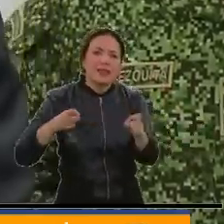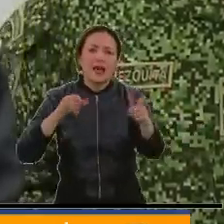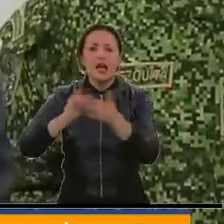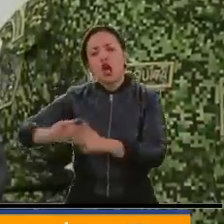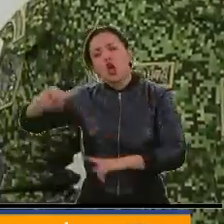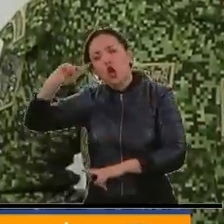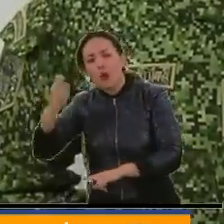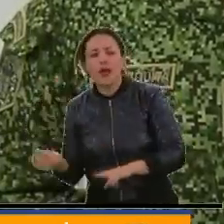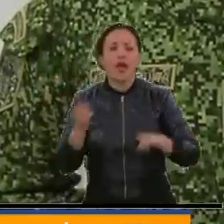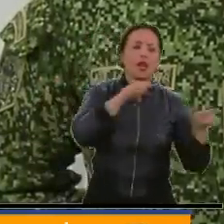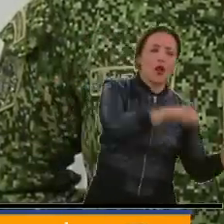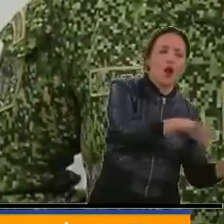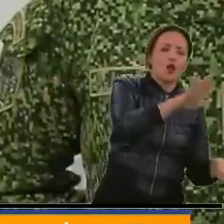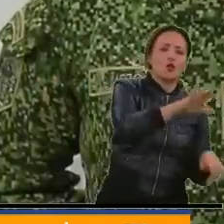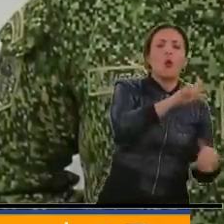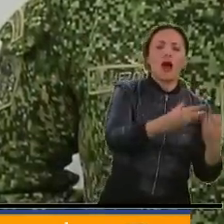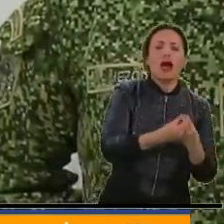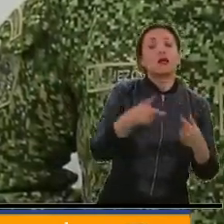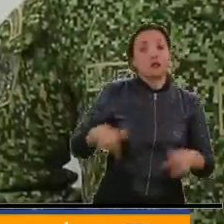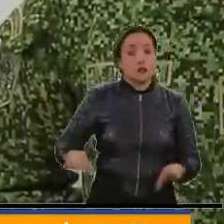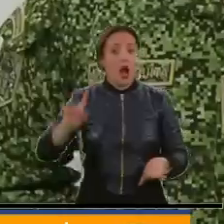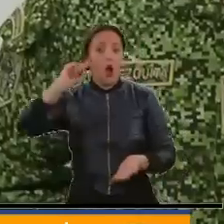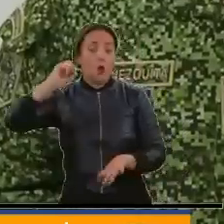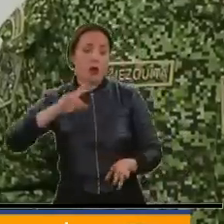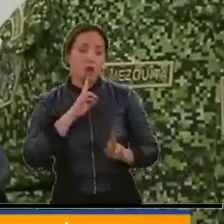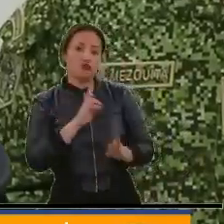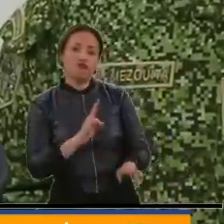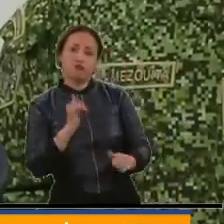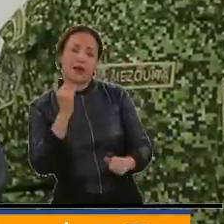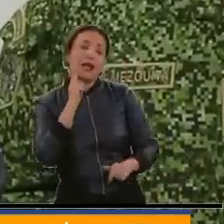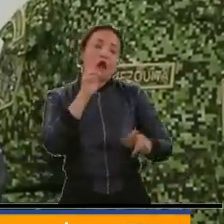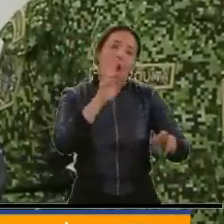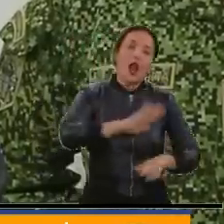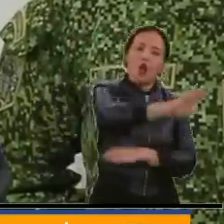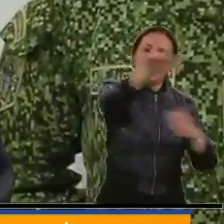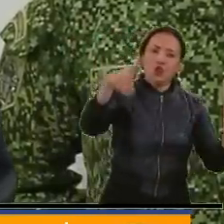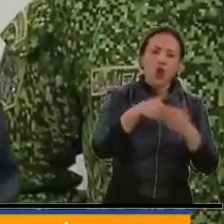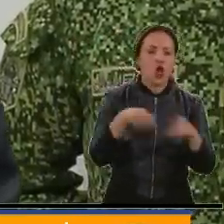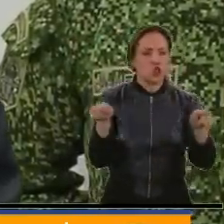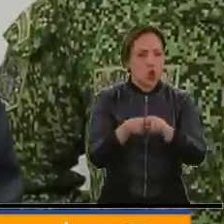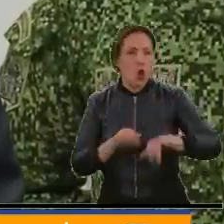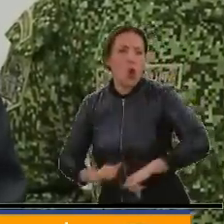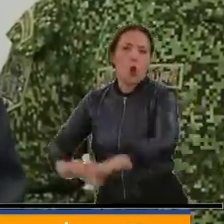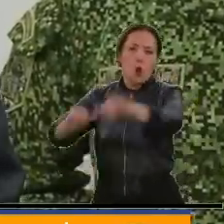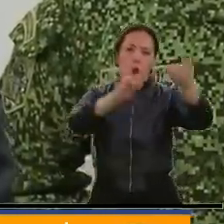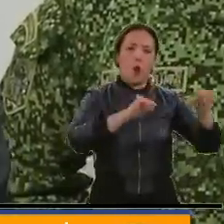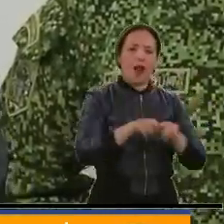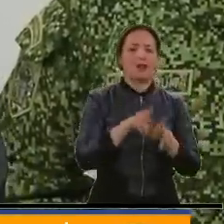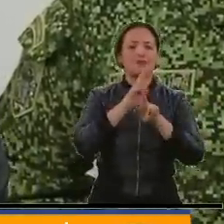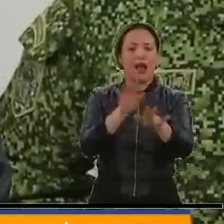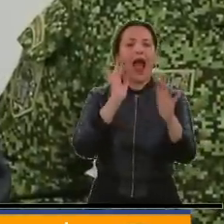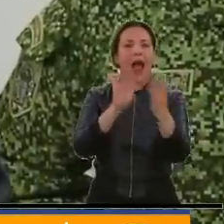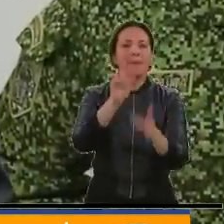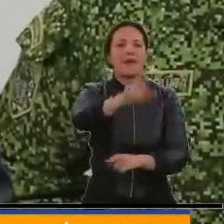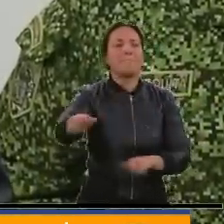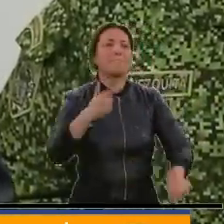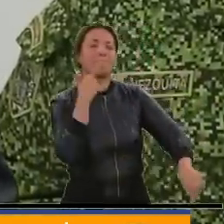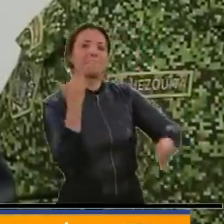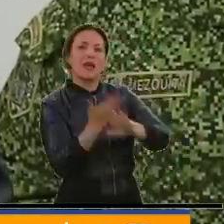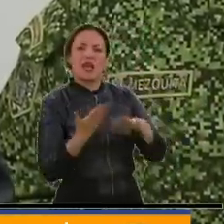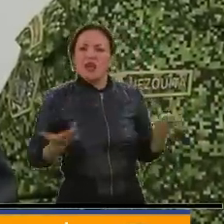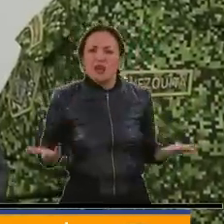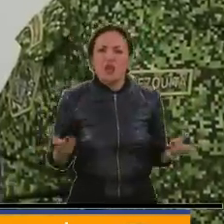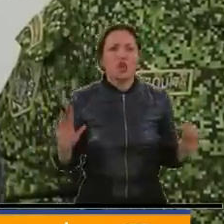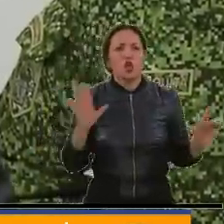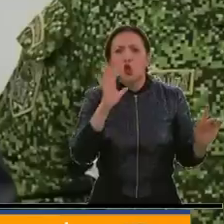El gobierno ha respondido y esperamos que la totalidad de las organizaciones respondan a ello. No hay ningún tipo